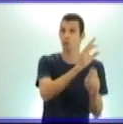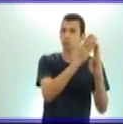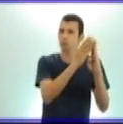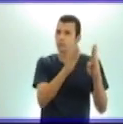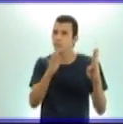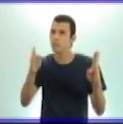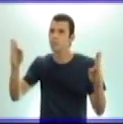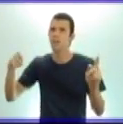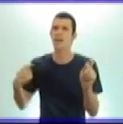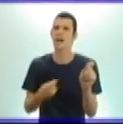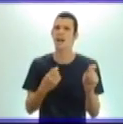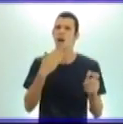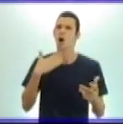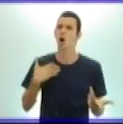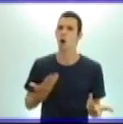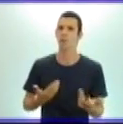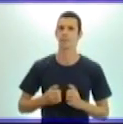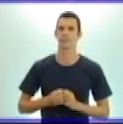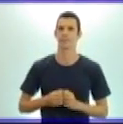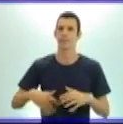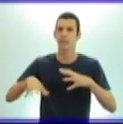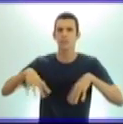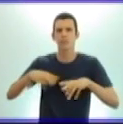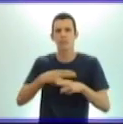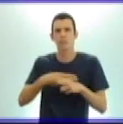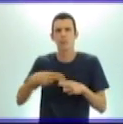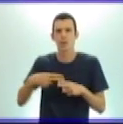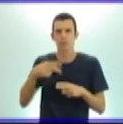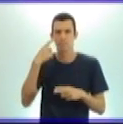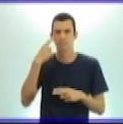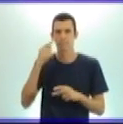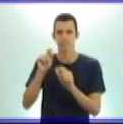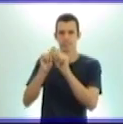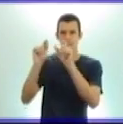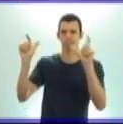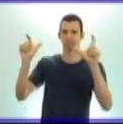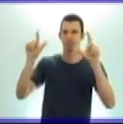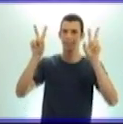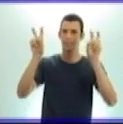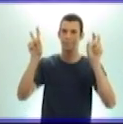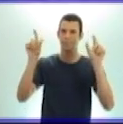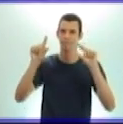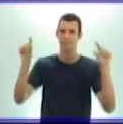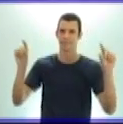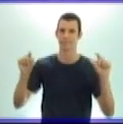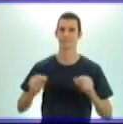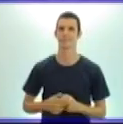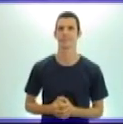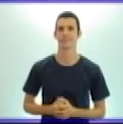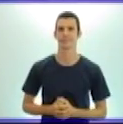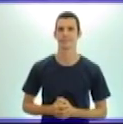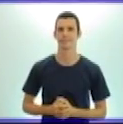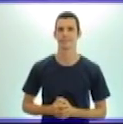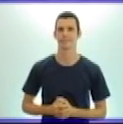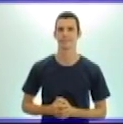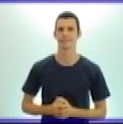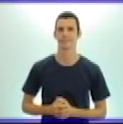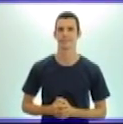estos hechos? Observen el título del encuentro y lo podrán identificar.